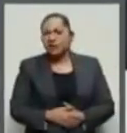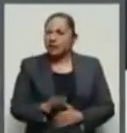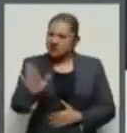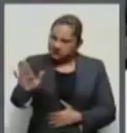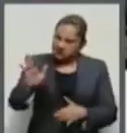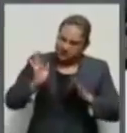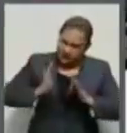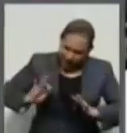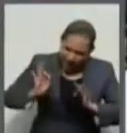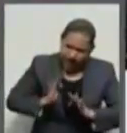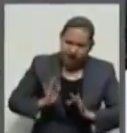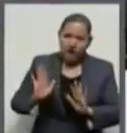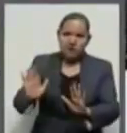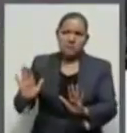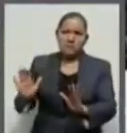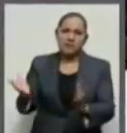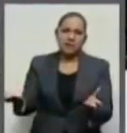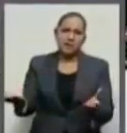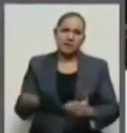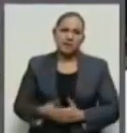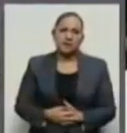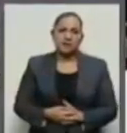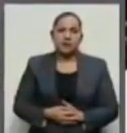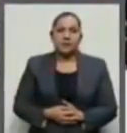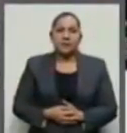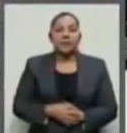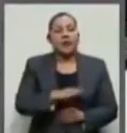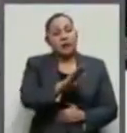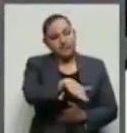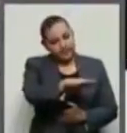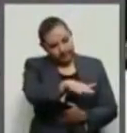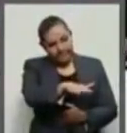tantito. Un momentito, diputado. Nuevamente